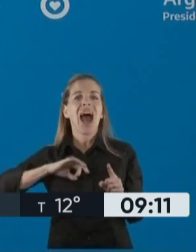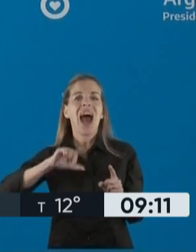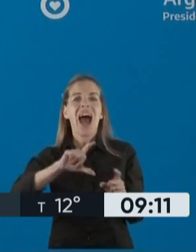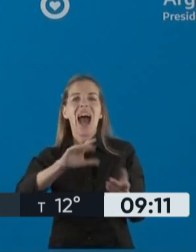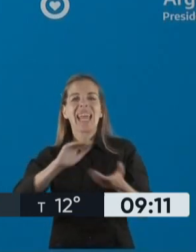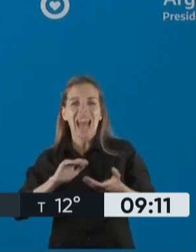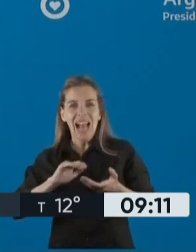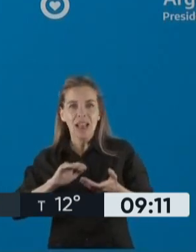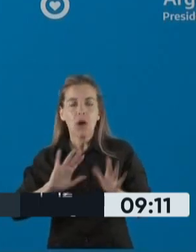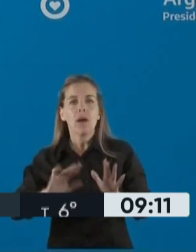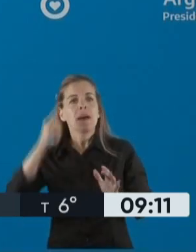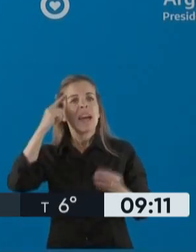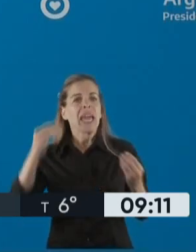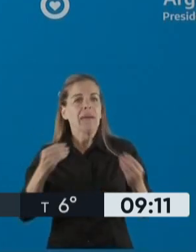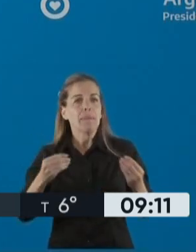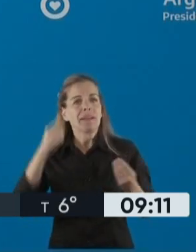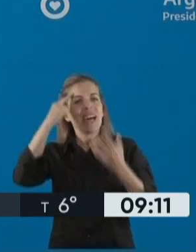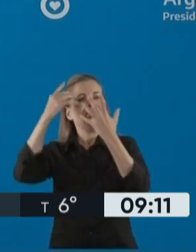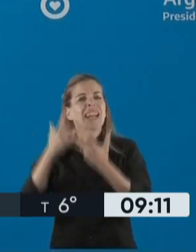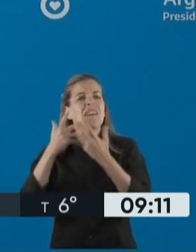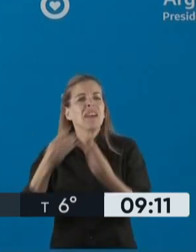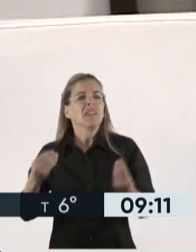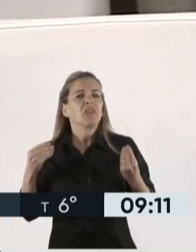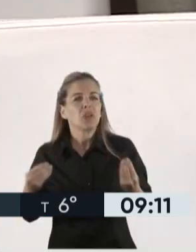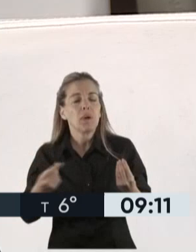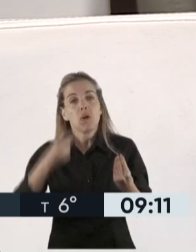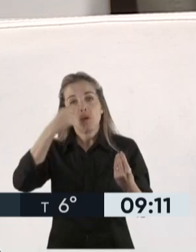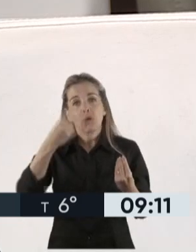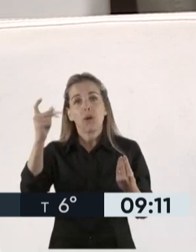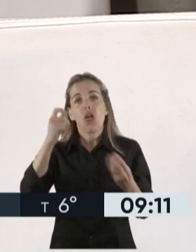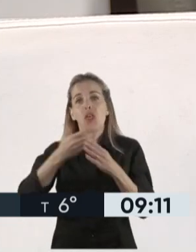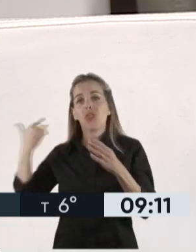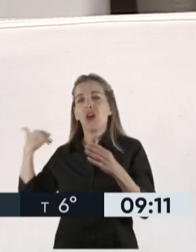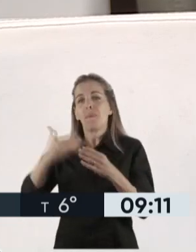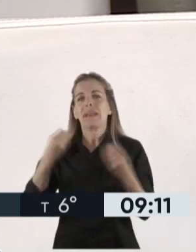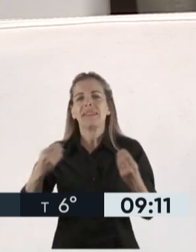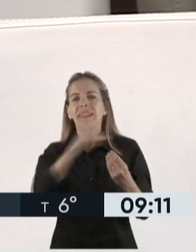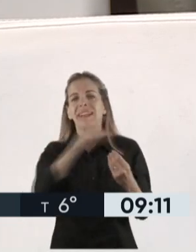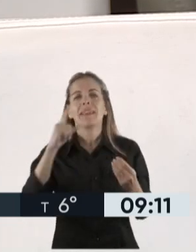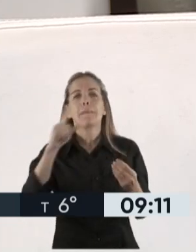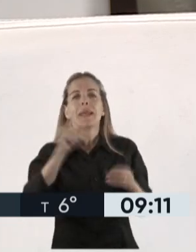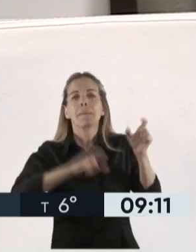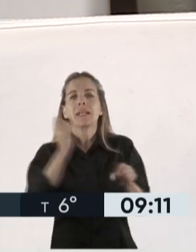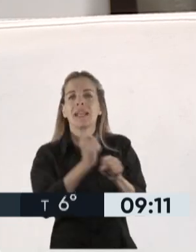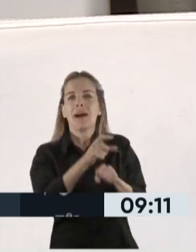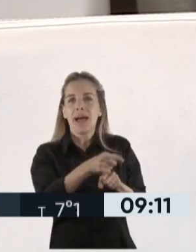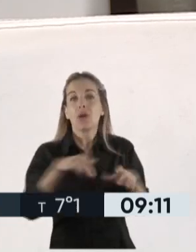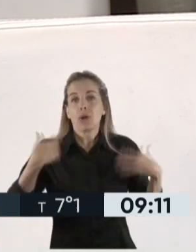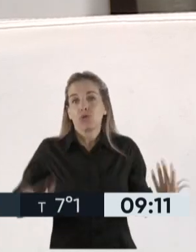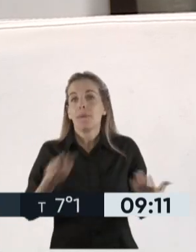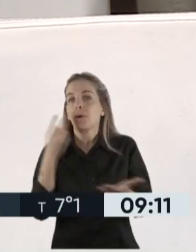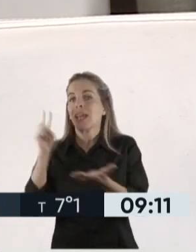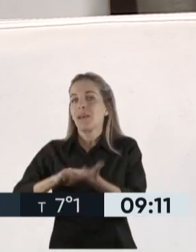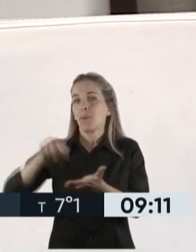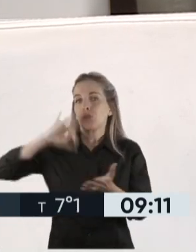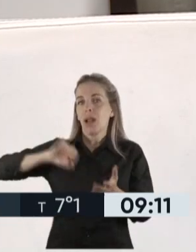alguna reflexión sobre esto en particular, porque en los últimos 2 meses hay 100.000 trabajadores que precisamente por no haberse subido el piso han